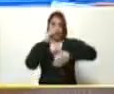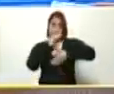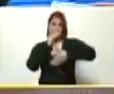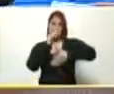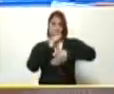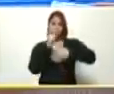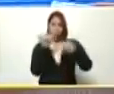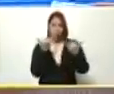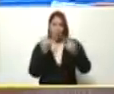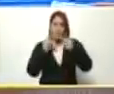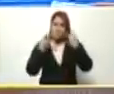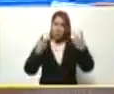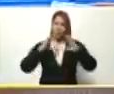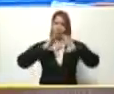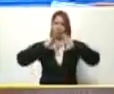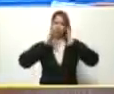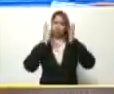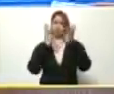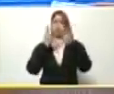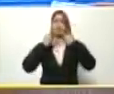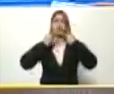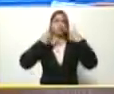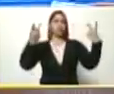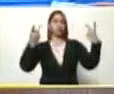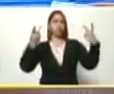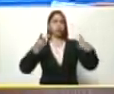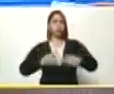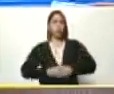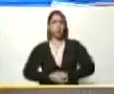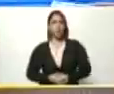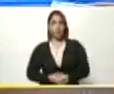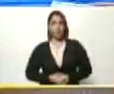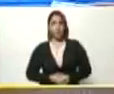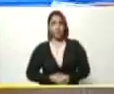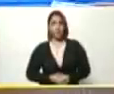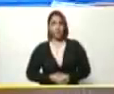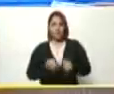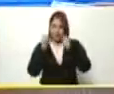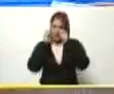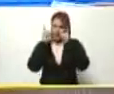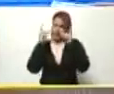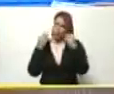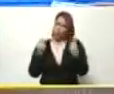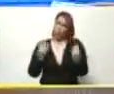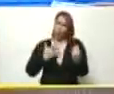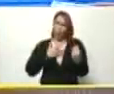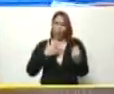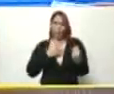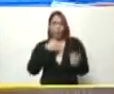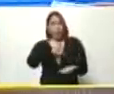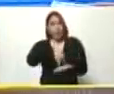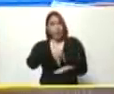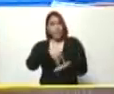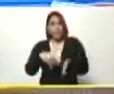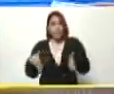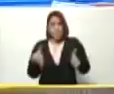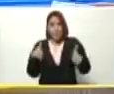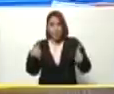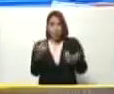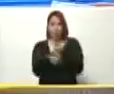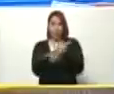transmitiendo ahora para todo el mundo y está causando una gran sensación. Carabobo, Caminos de